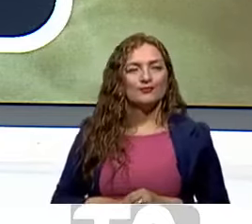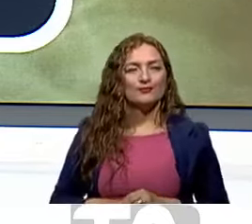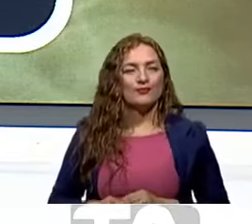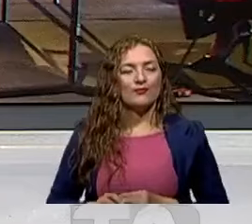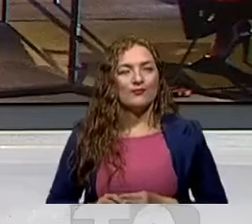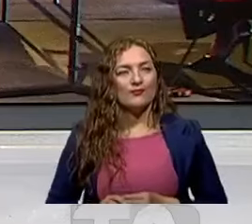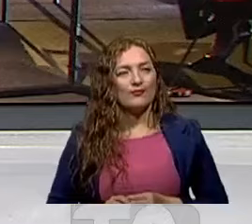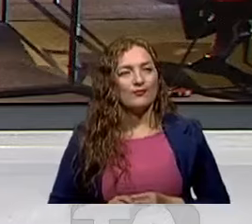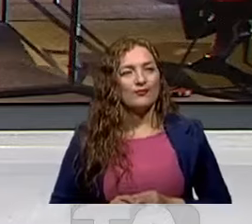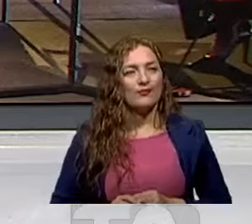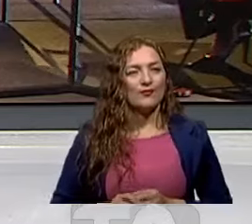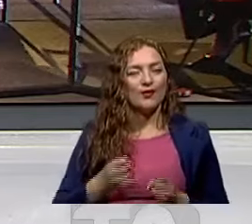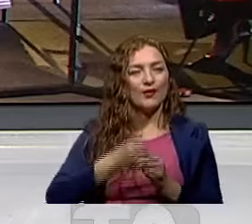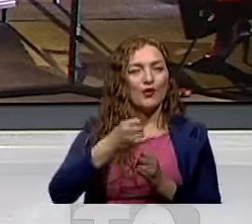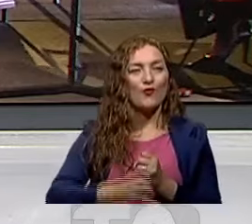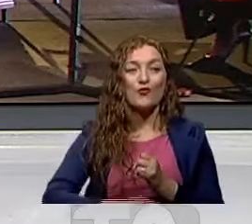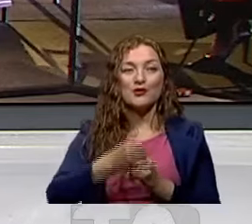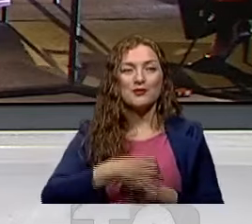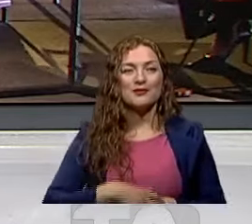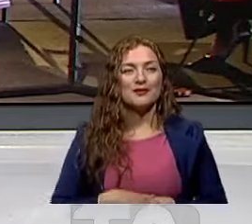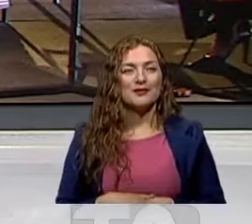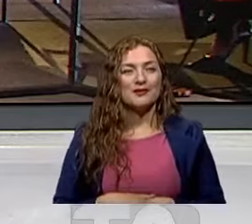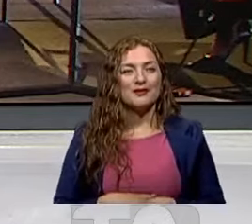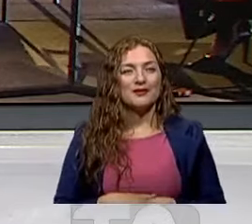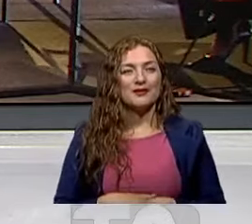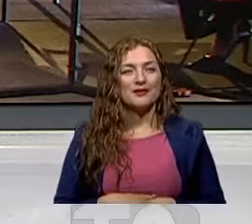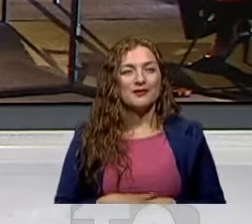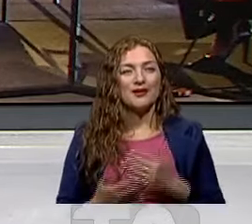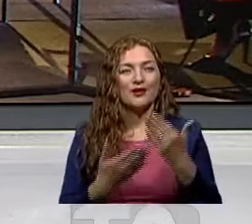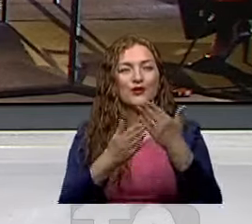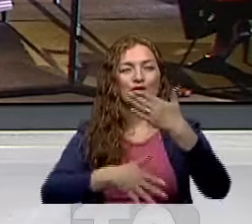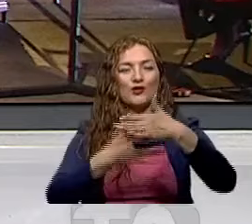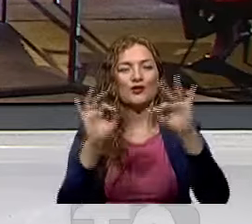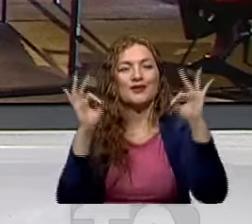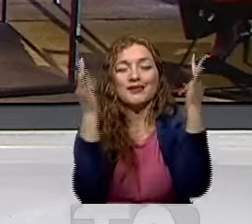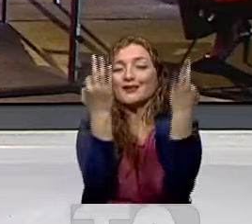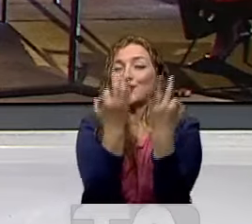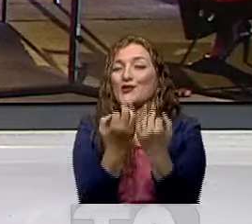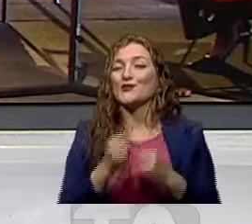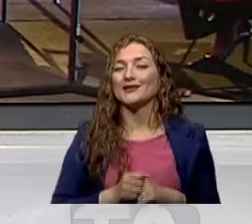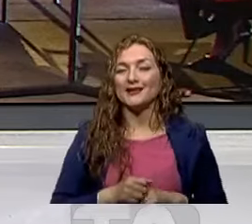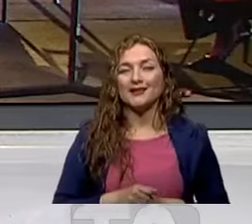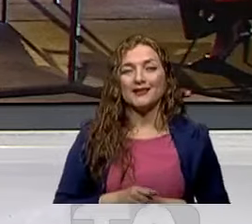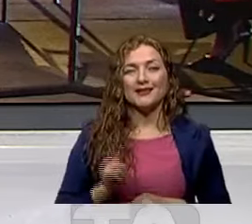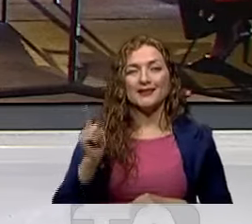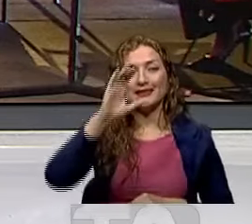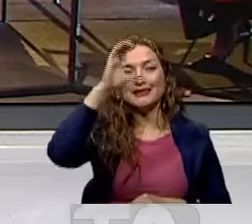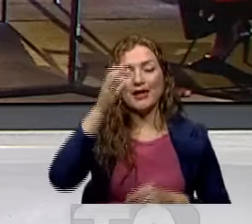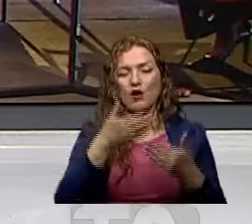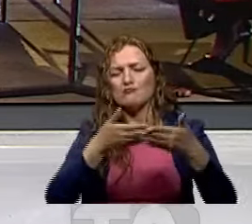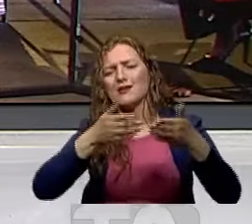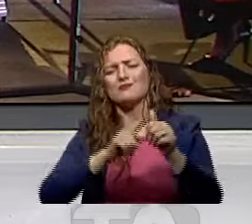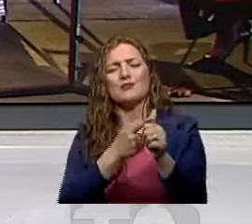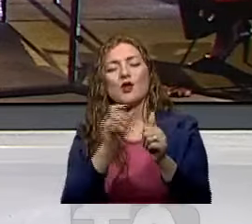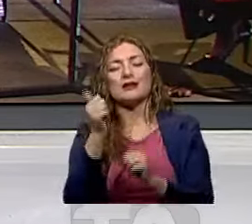Y cerramos con broche de oro, con un evento para toda la familia. Cielo Abierto es el